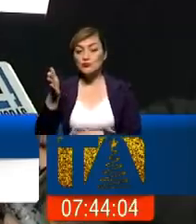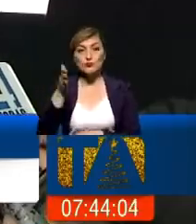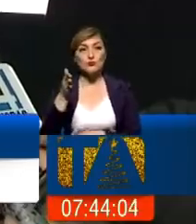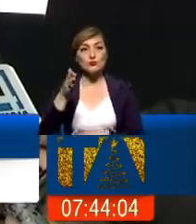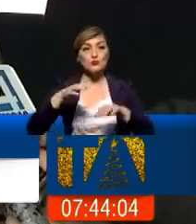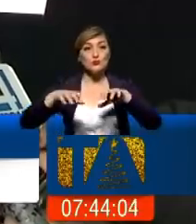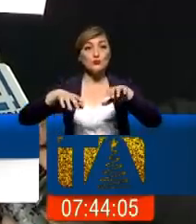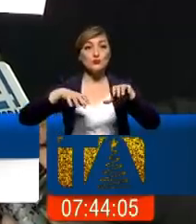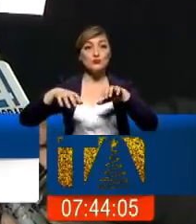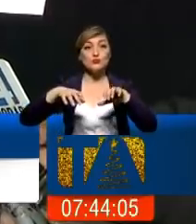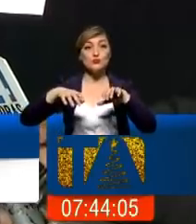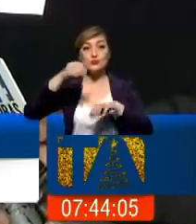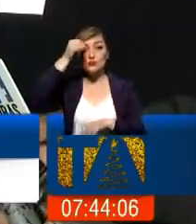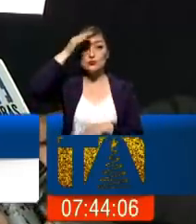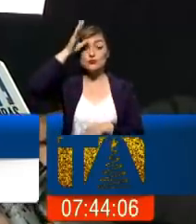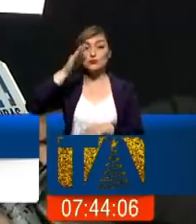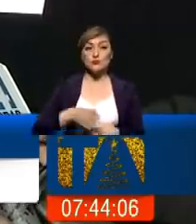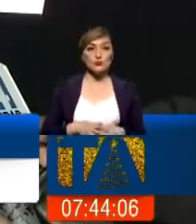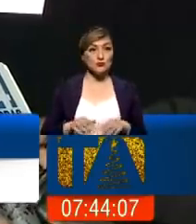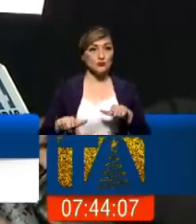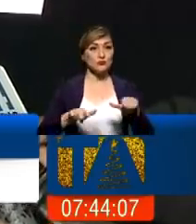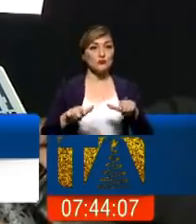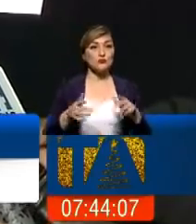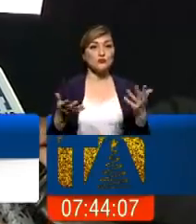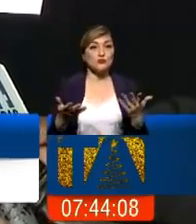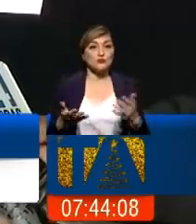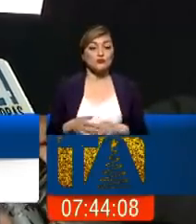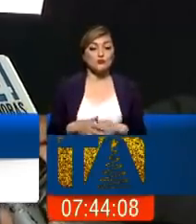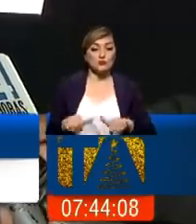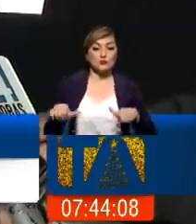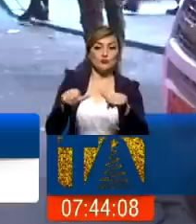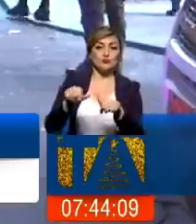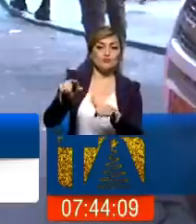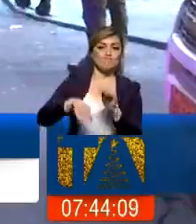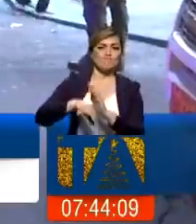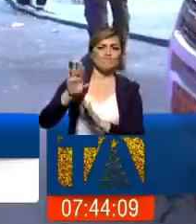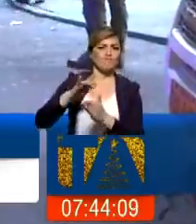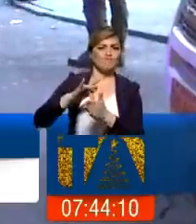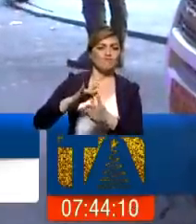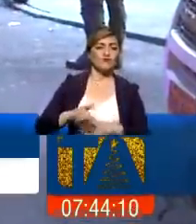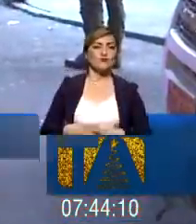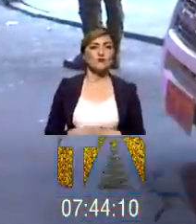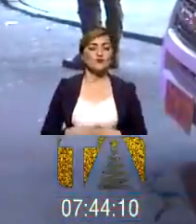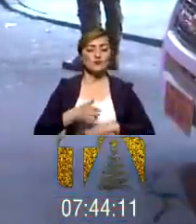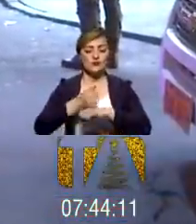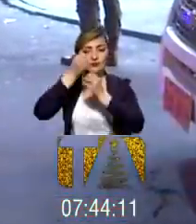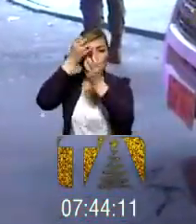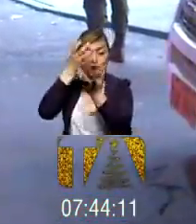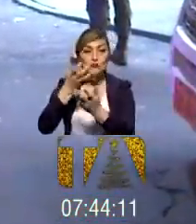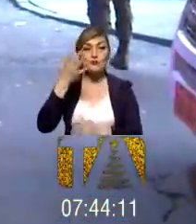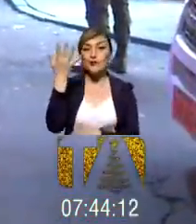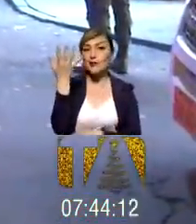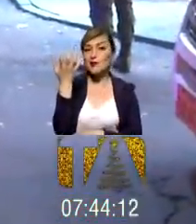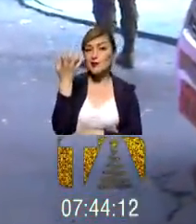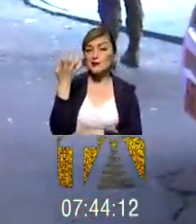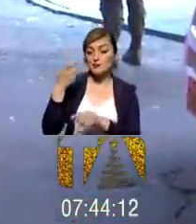hemos coordinado con inteligencia aquellos sectores que les llaman áreas rojas. Las autoridades informaron que existen